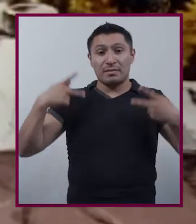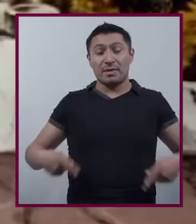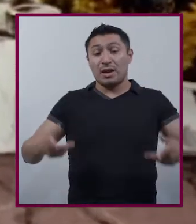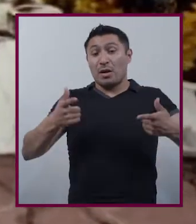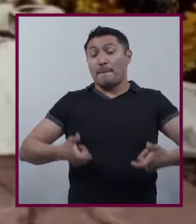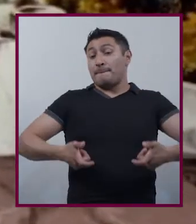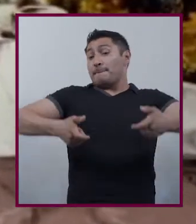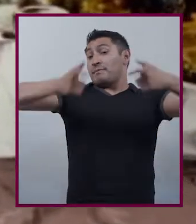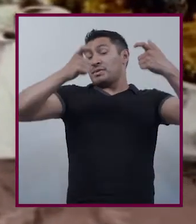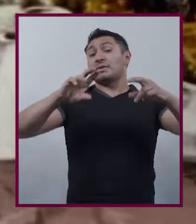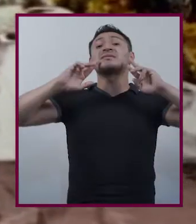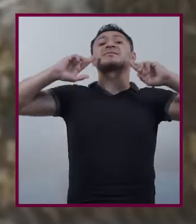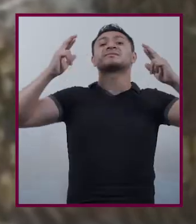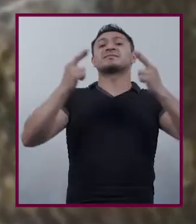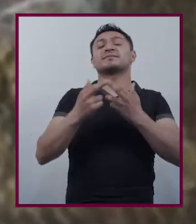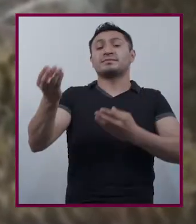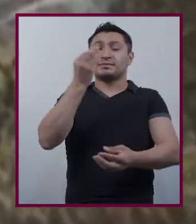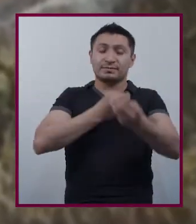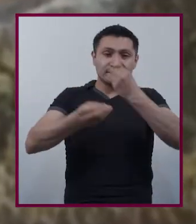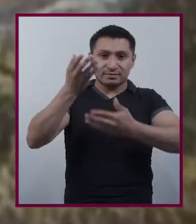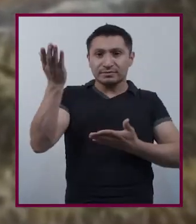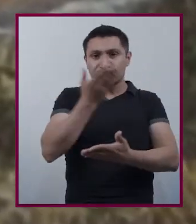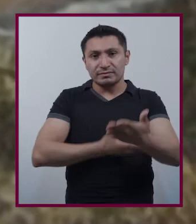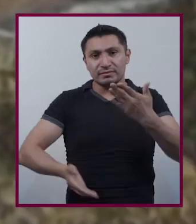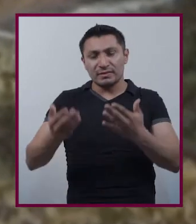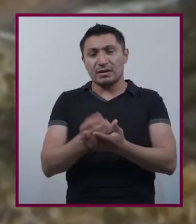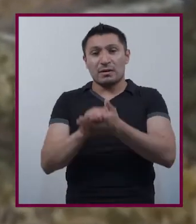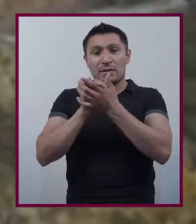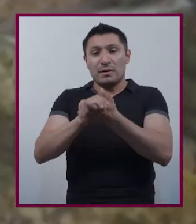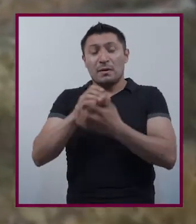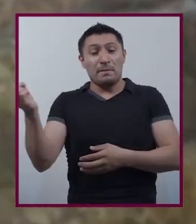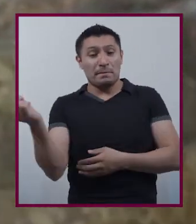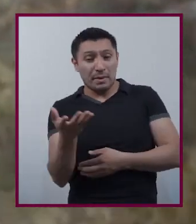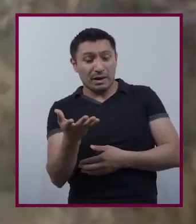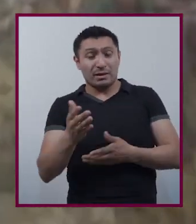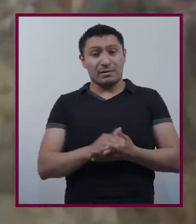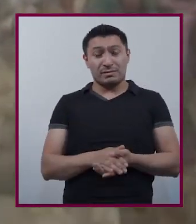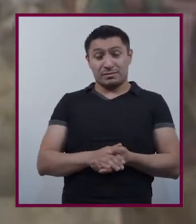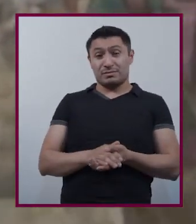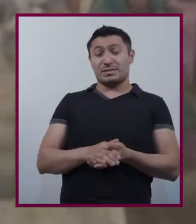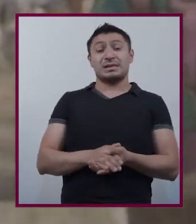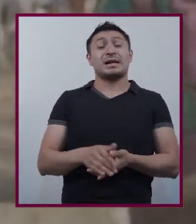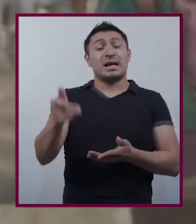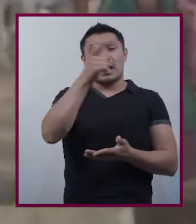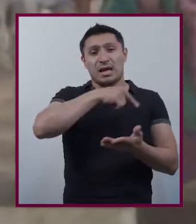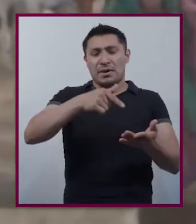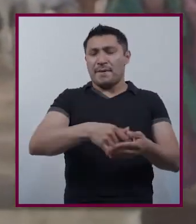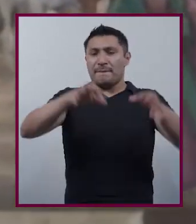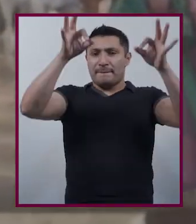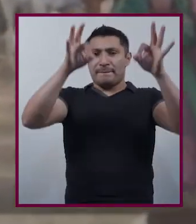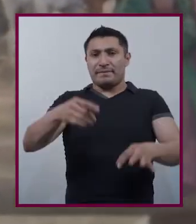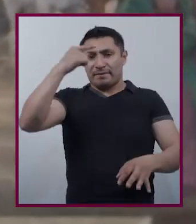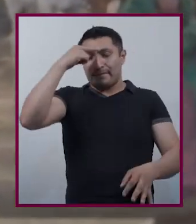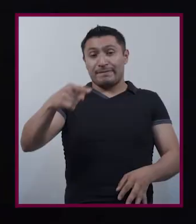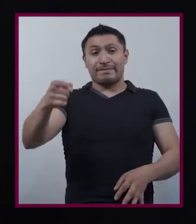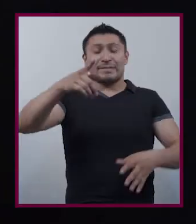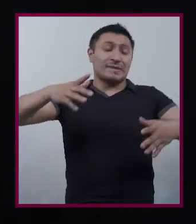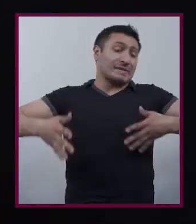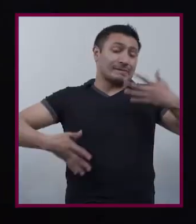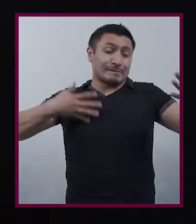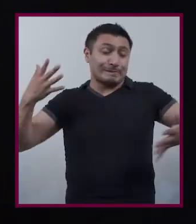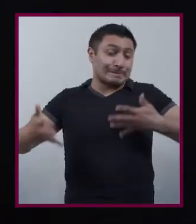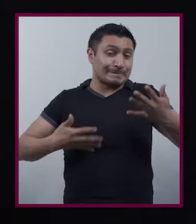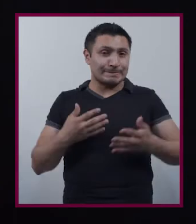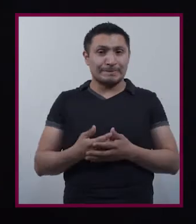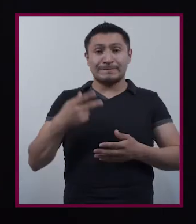clase alta se reunían para comer, convivir y apostar. En fin, era el lugar ideal para divertirse. Aunque